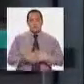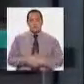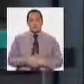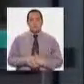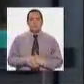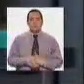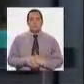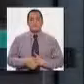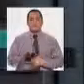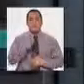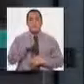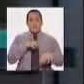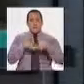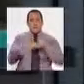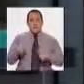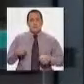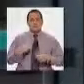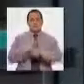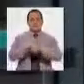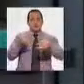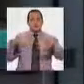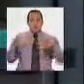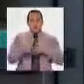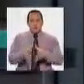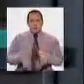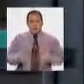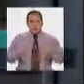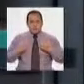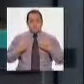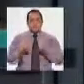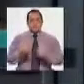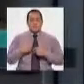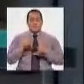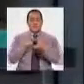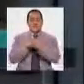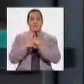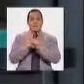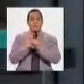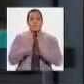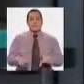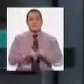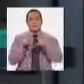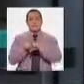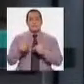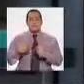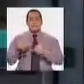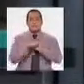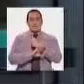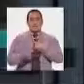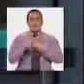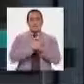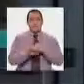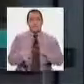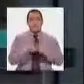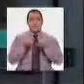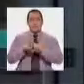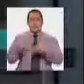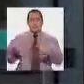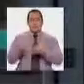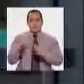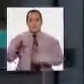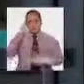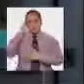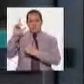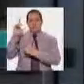es realizar todos los esfuerzos legales para defender precisamente al comando